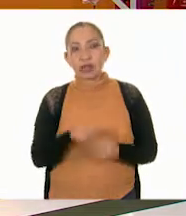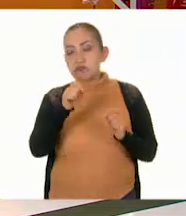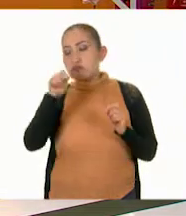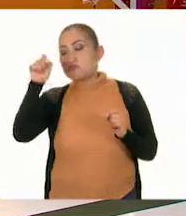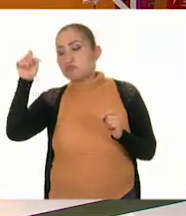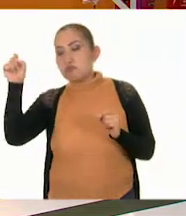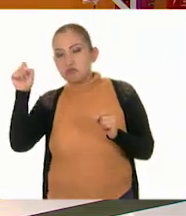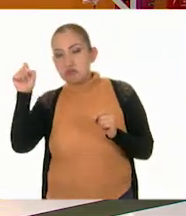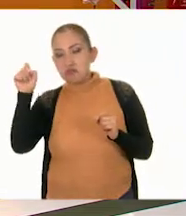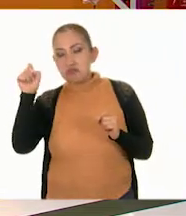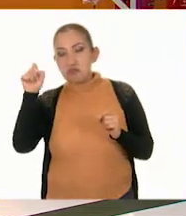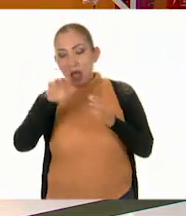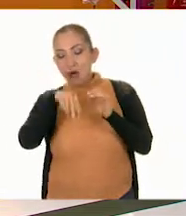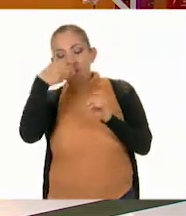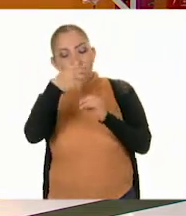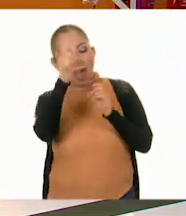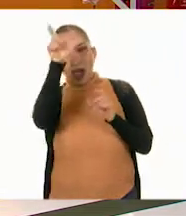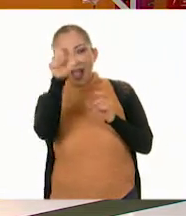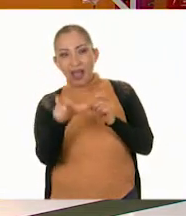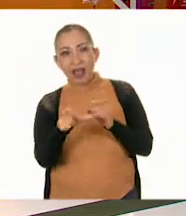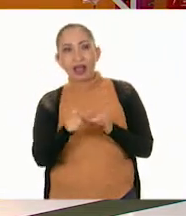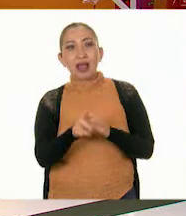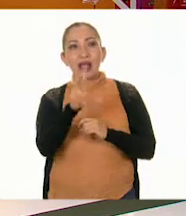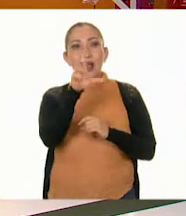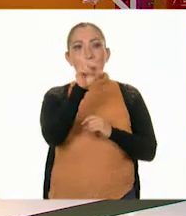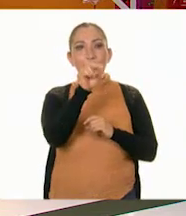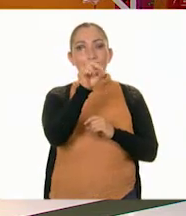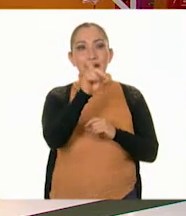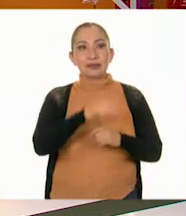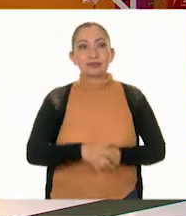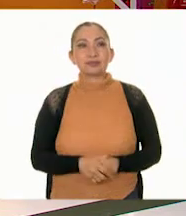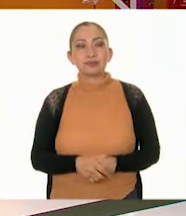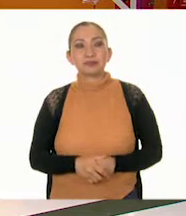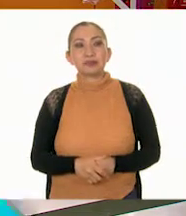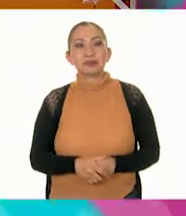bien. Vamos a poner 30.